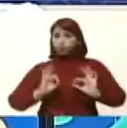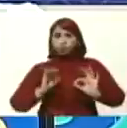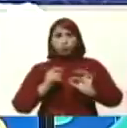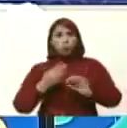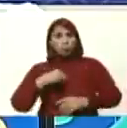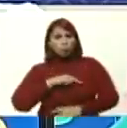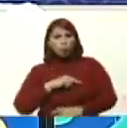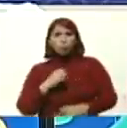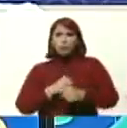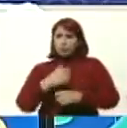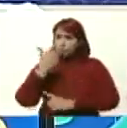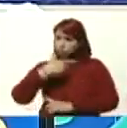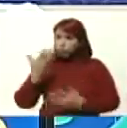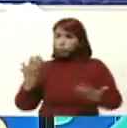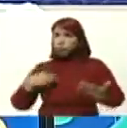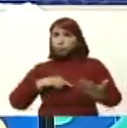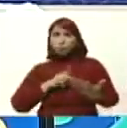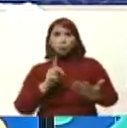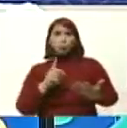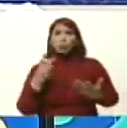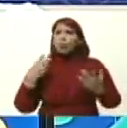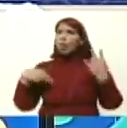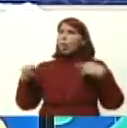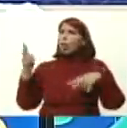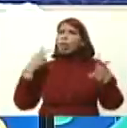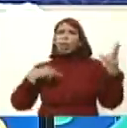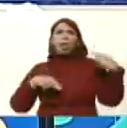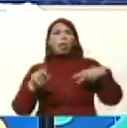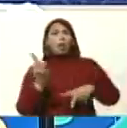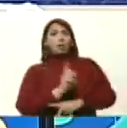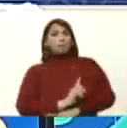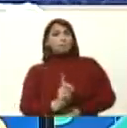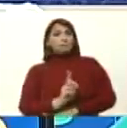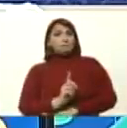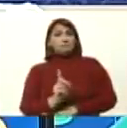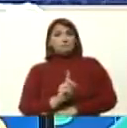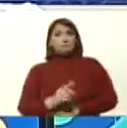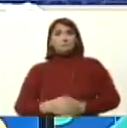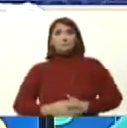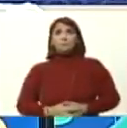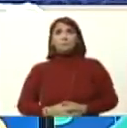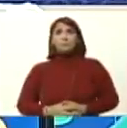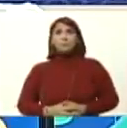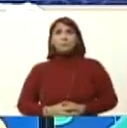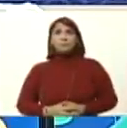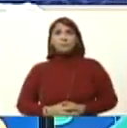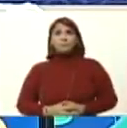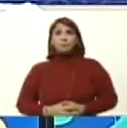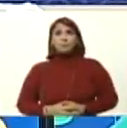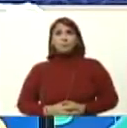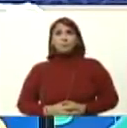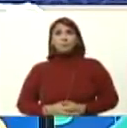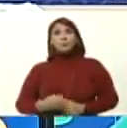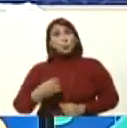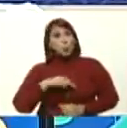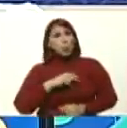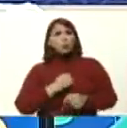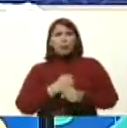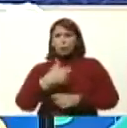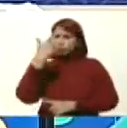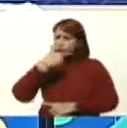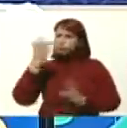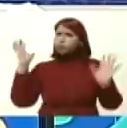trabajamos en serio, nosotros no andamos manguareando, ¿eh? No, no, no, nosotros trabajamos muy en